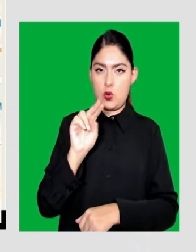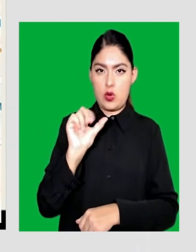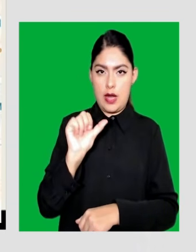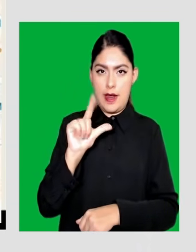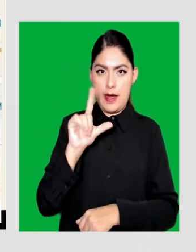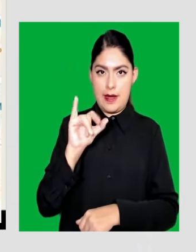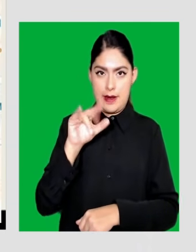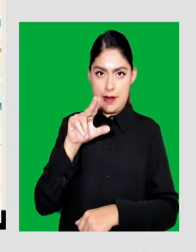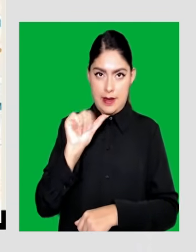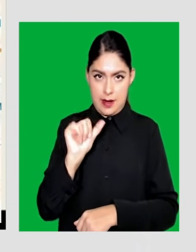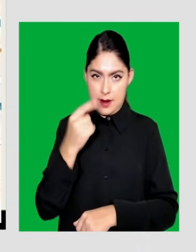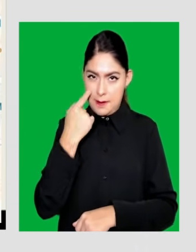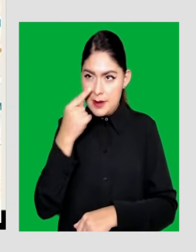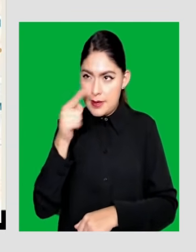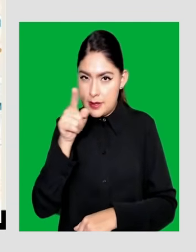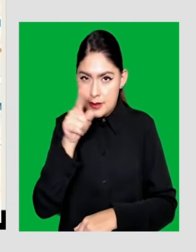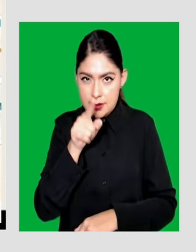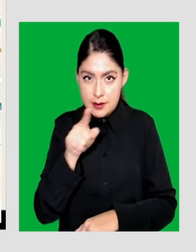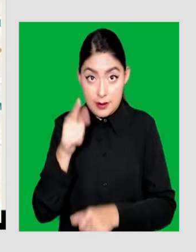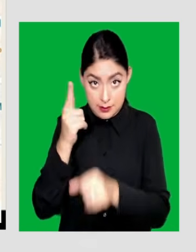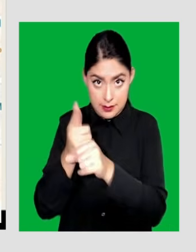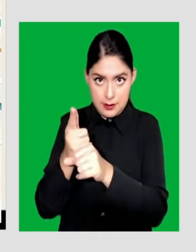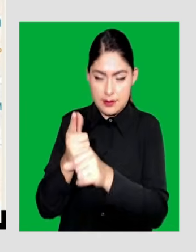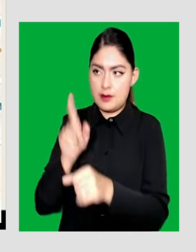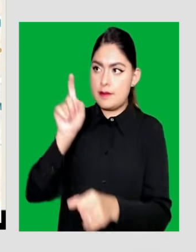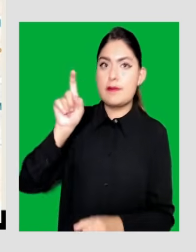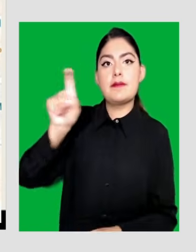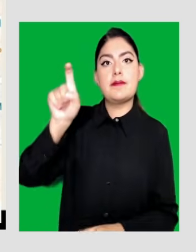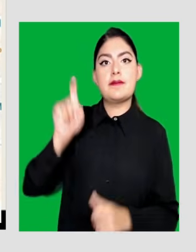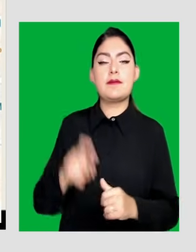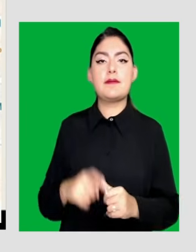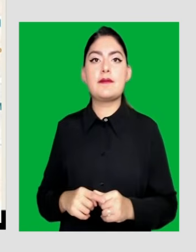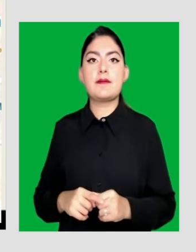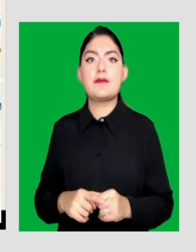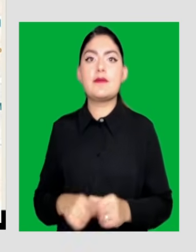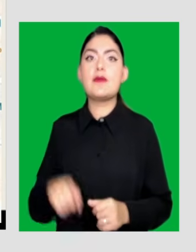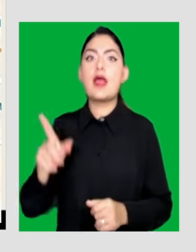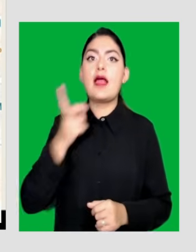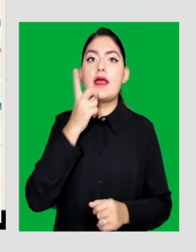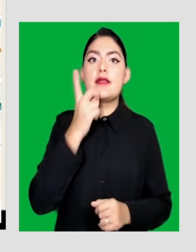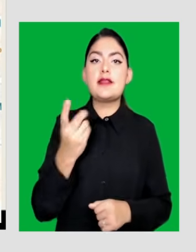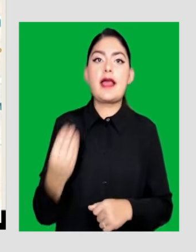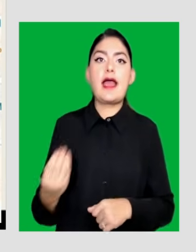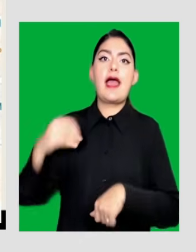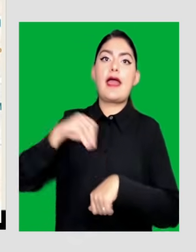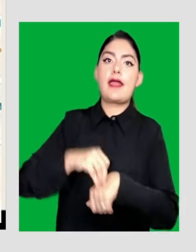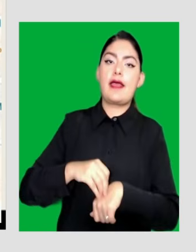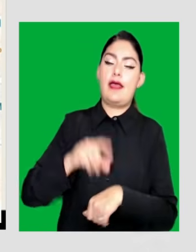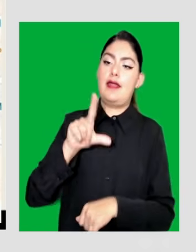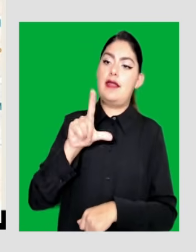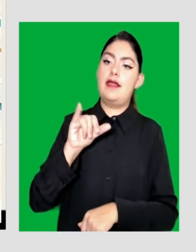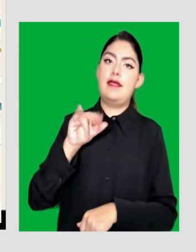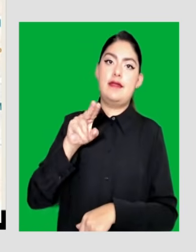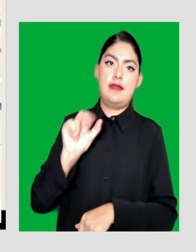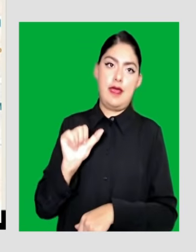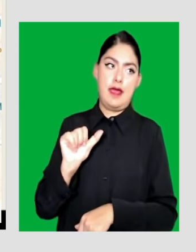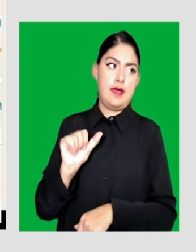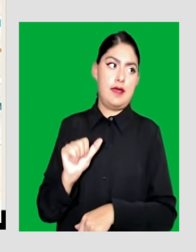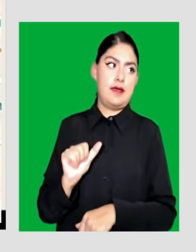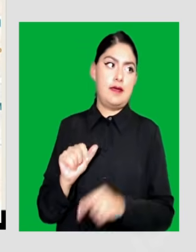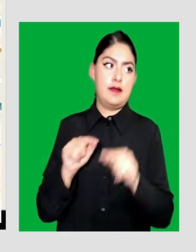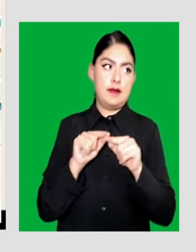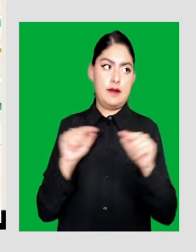Al lado de agregar marcador, que sería agregar cualquier punto al azar donde cliquemos sobre la pantalla,